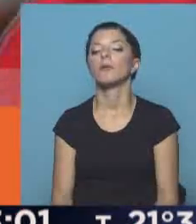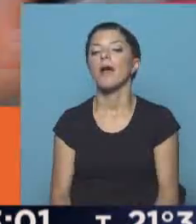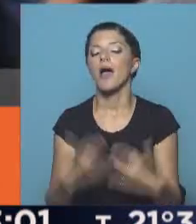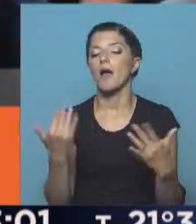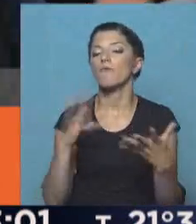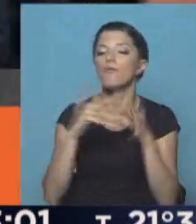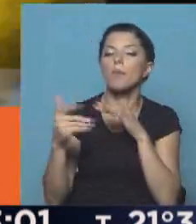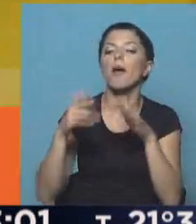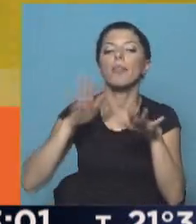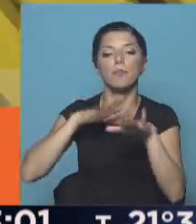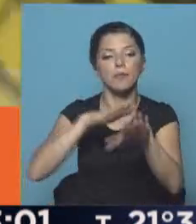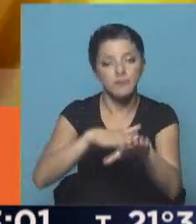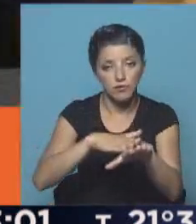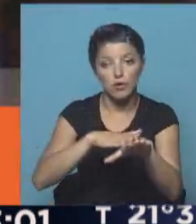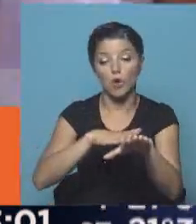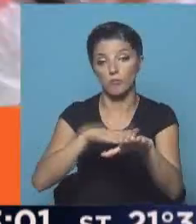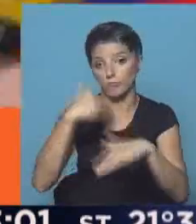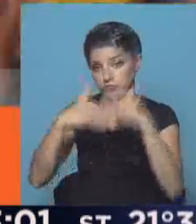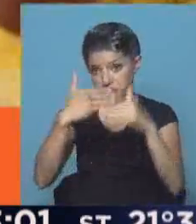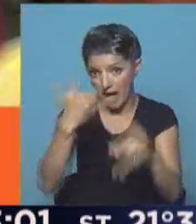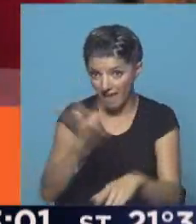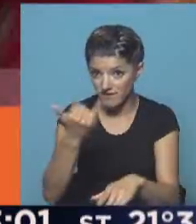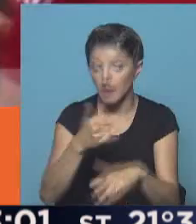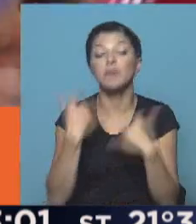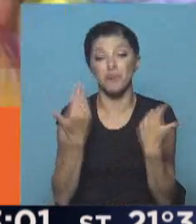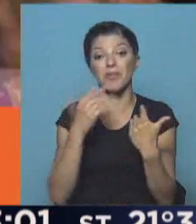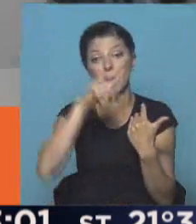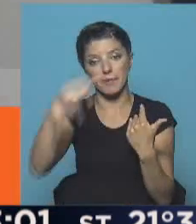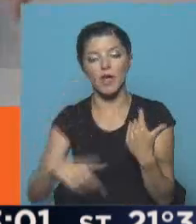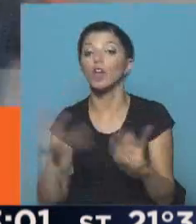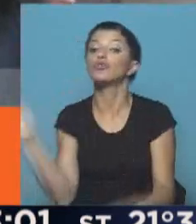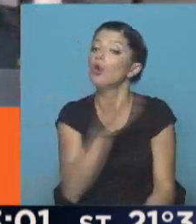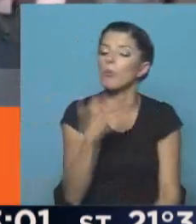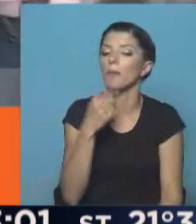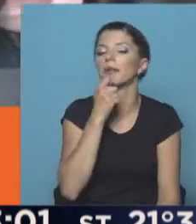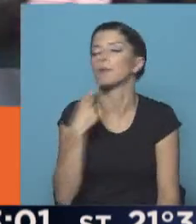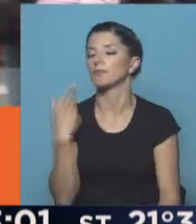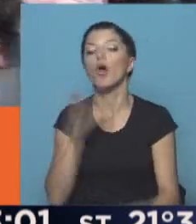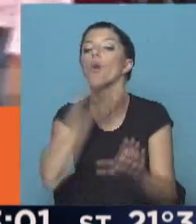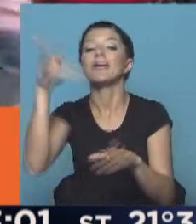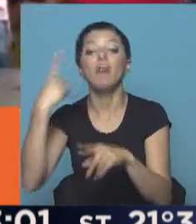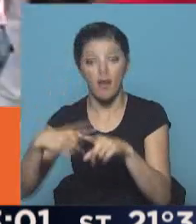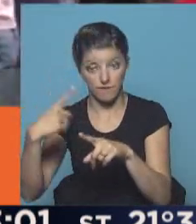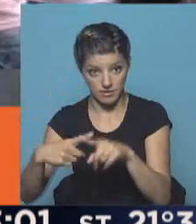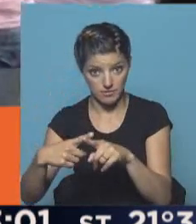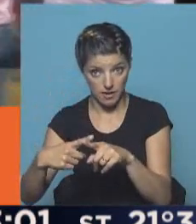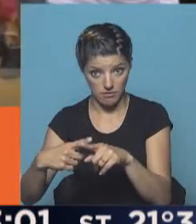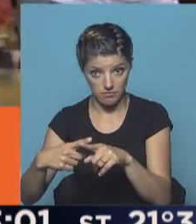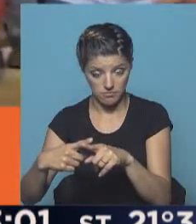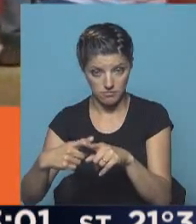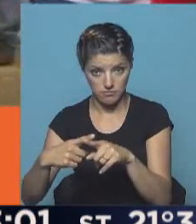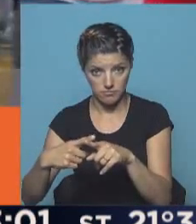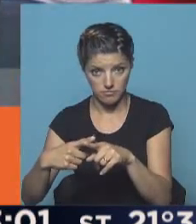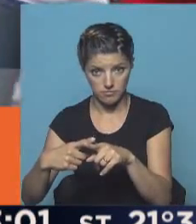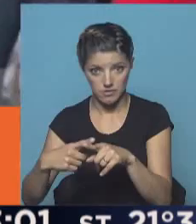de movilización social ascendente que facilitaban que, bueno, todo el mundo, es decir, si uno iba a una fiesta estaba desde el